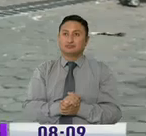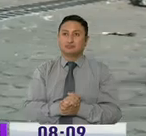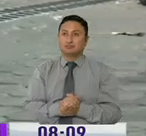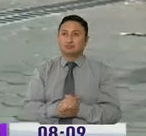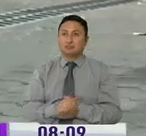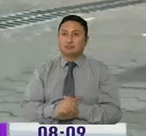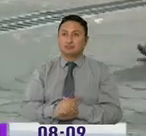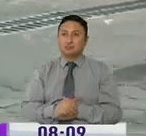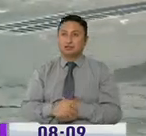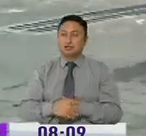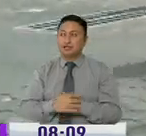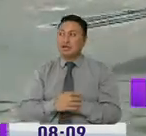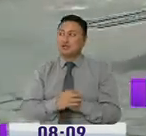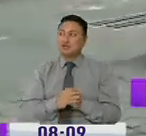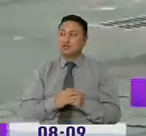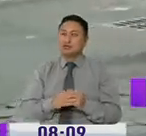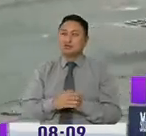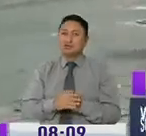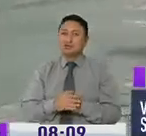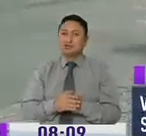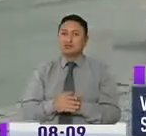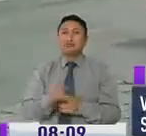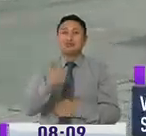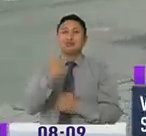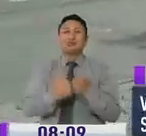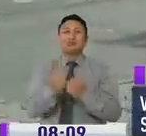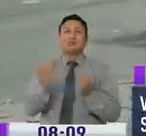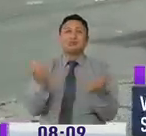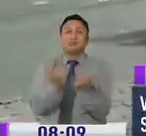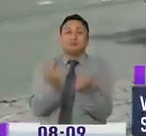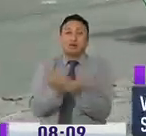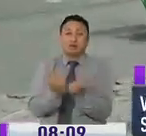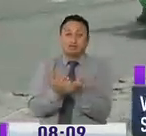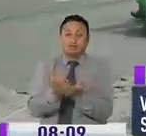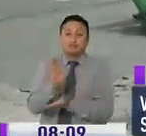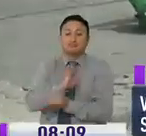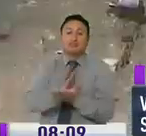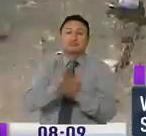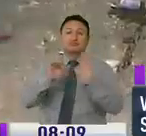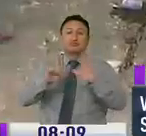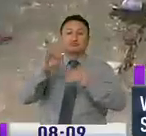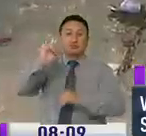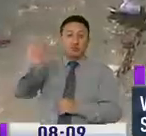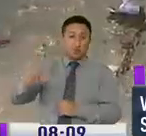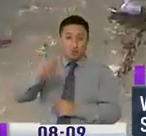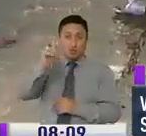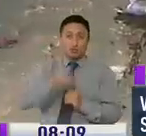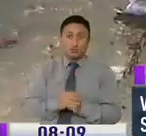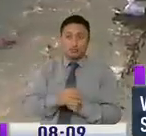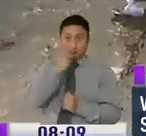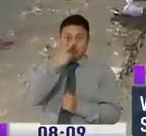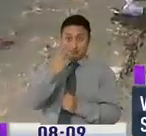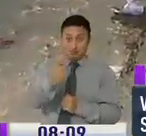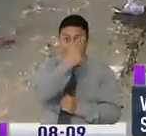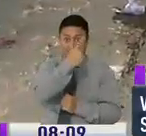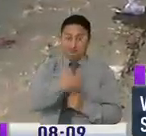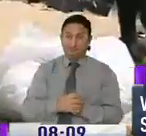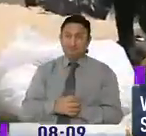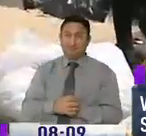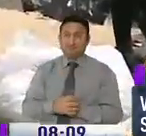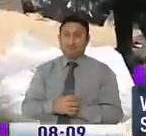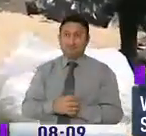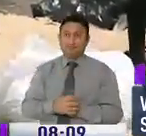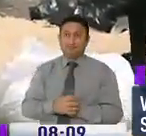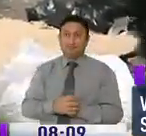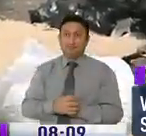El problema de la basura es una constante en el barrio 6 de Julio en el norte de Quito. Fíjese en estas imágenes, amigo televidente. Si